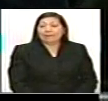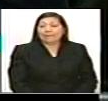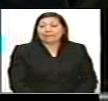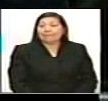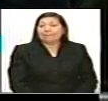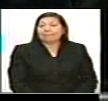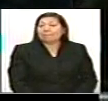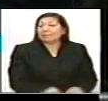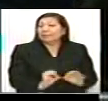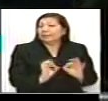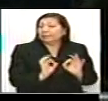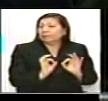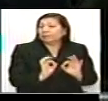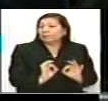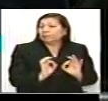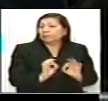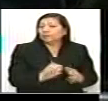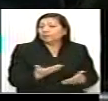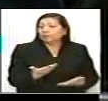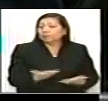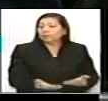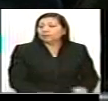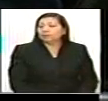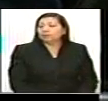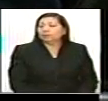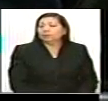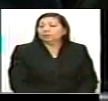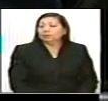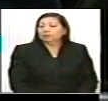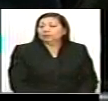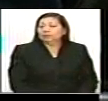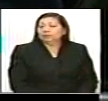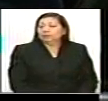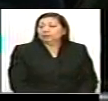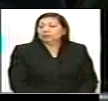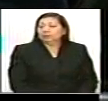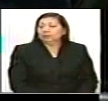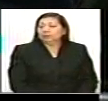Pero siempre hay el problema